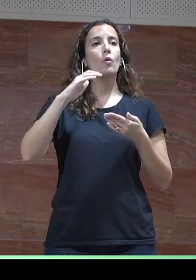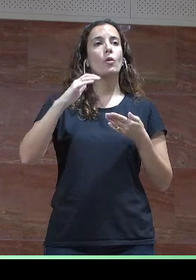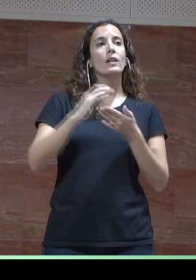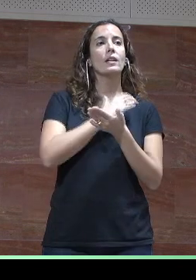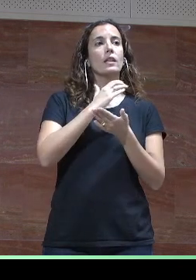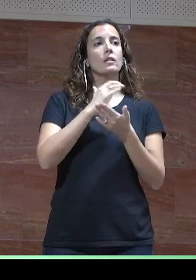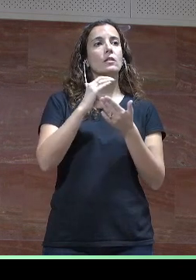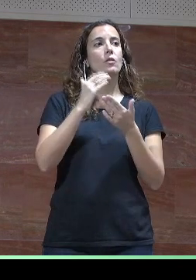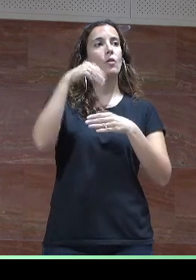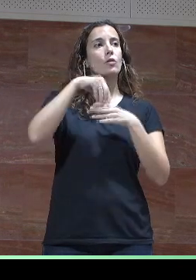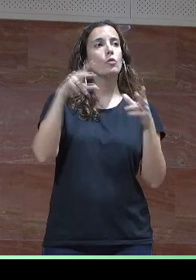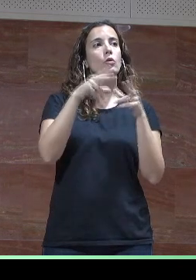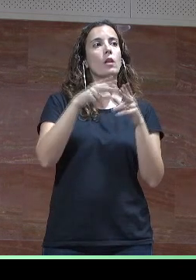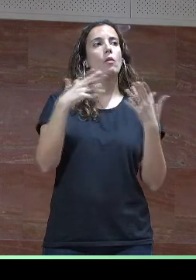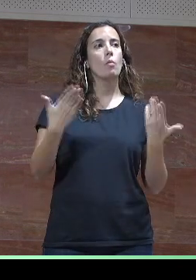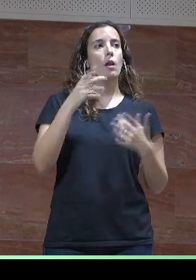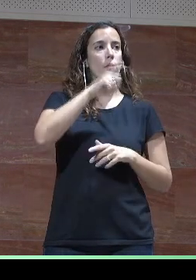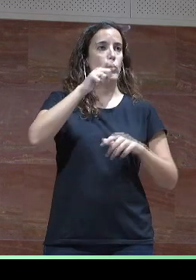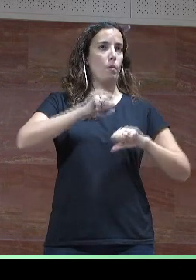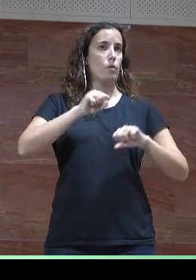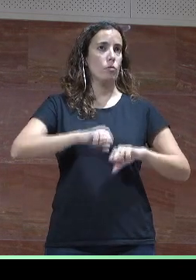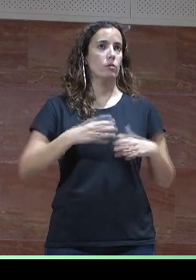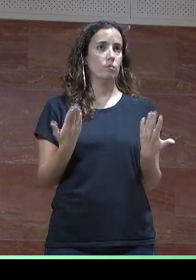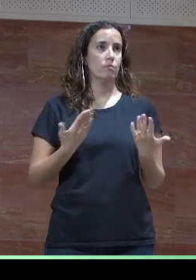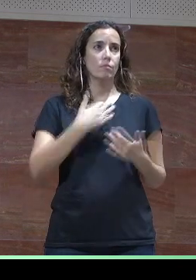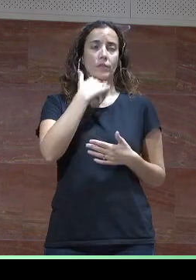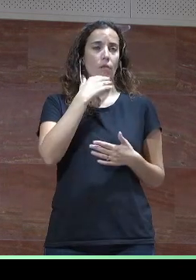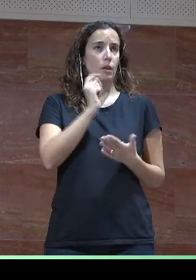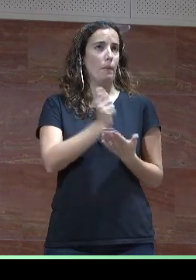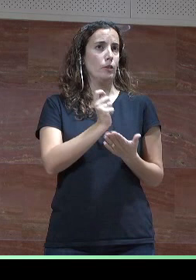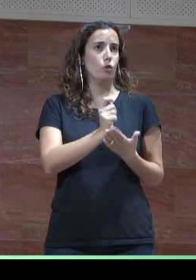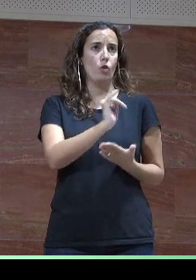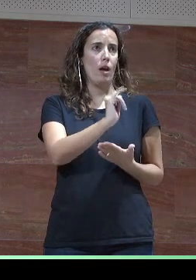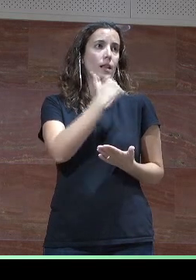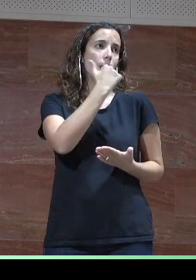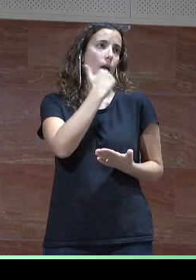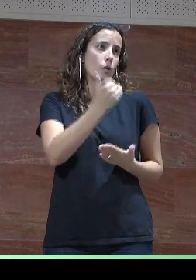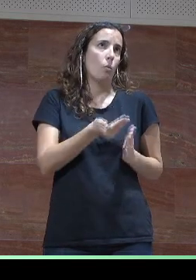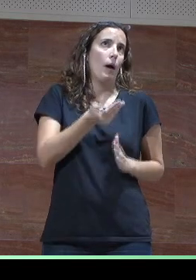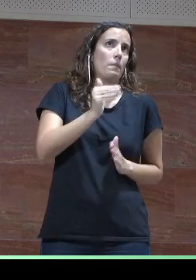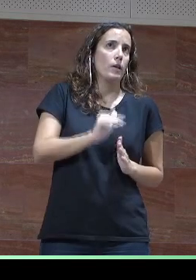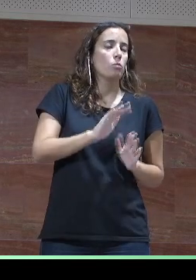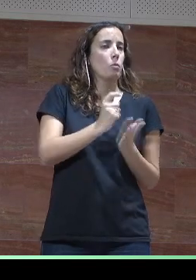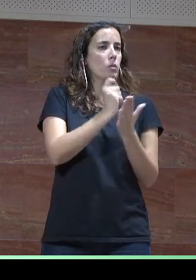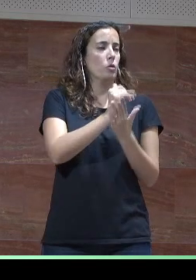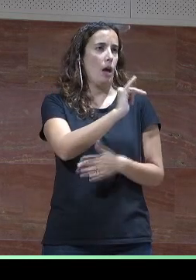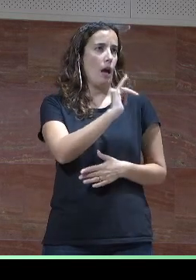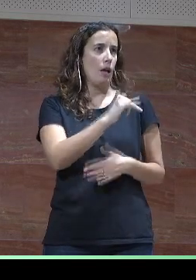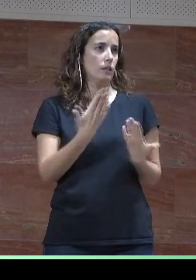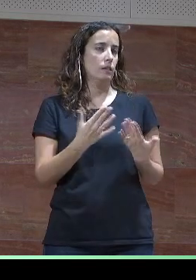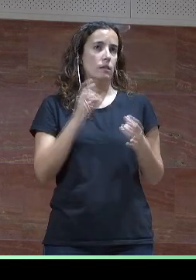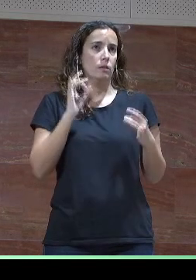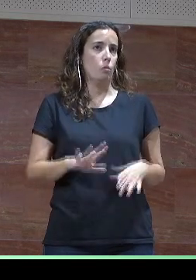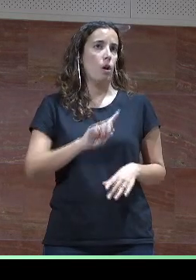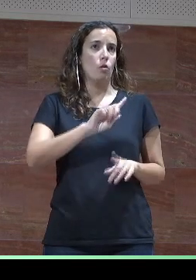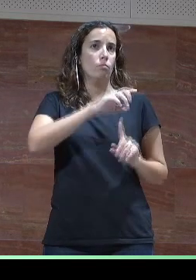hay en la sociedad es el de las personas mayores, que poco o mucho tiene una pensión. Y al final es un poco como el ojo de Mordor en El Señor de los Anillos,